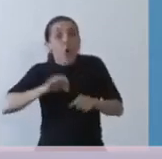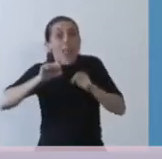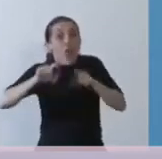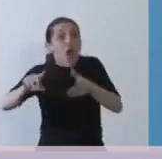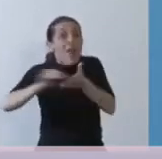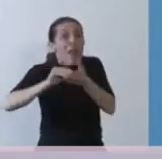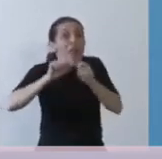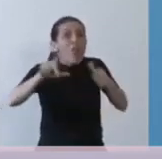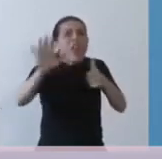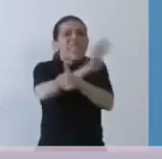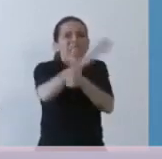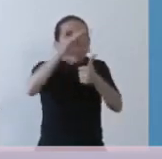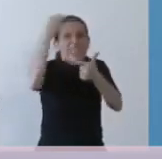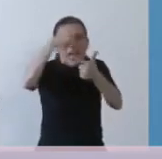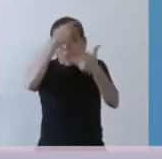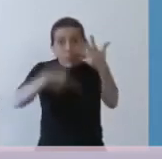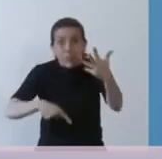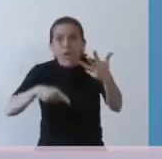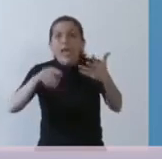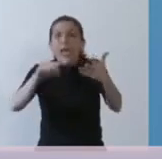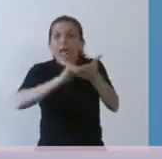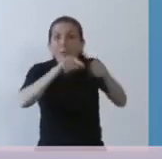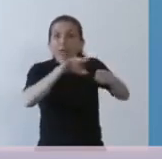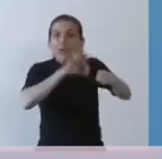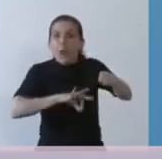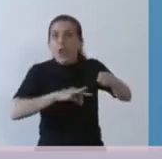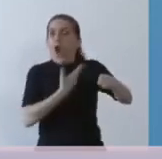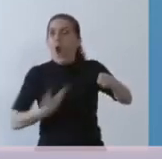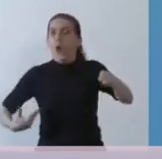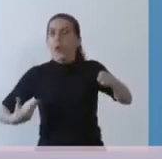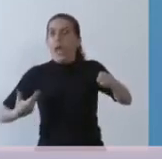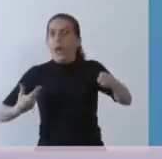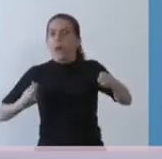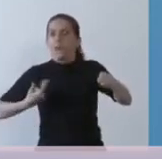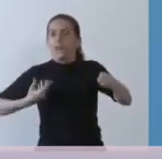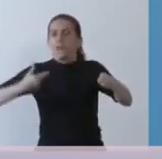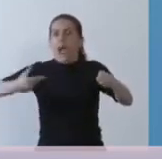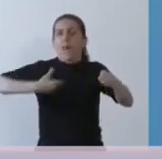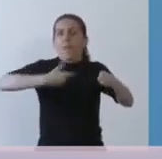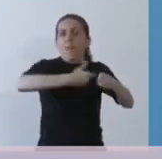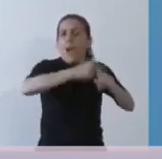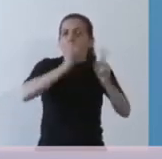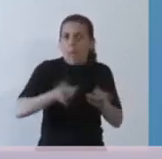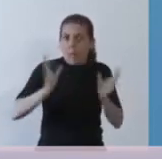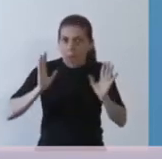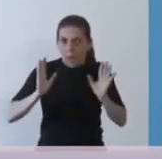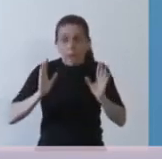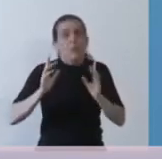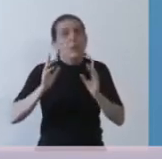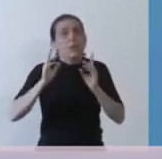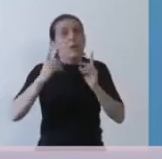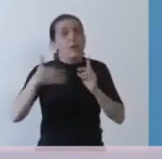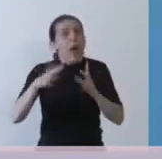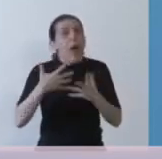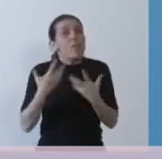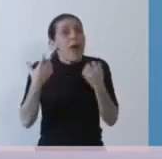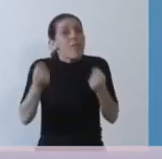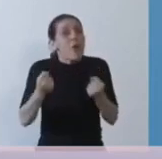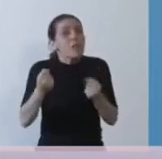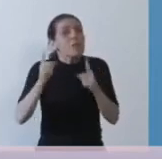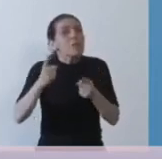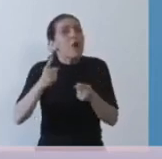trabajadores eh ayudando de ese modo a los empleadores se va también a reforzar el seguro